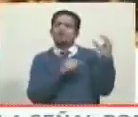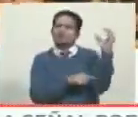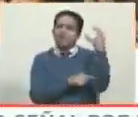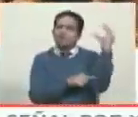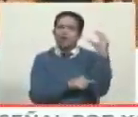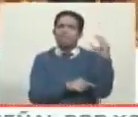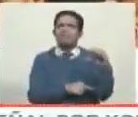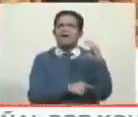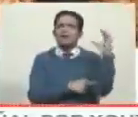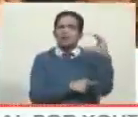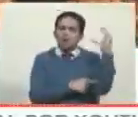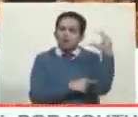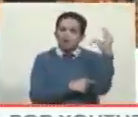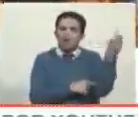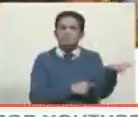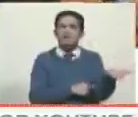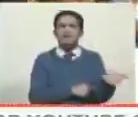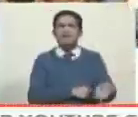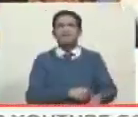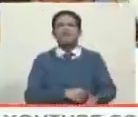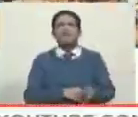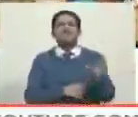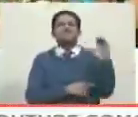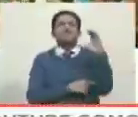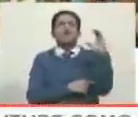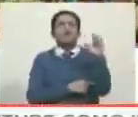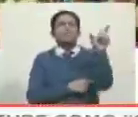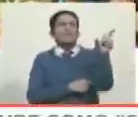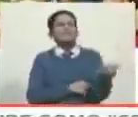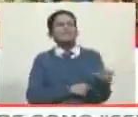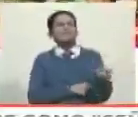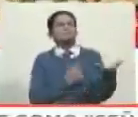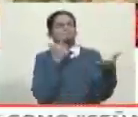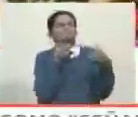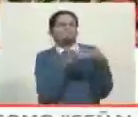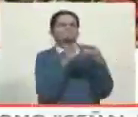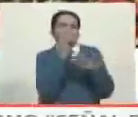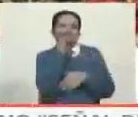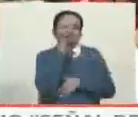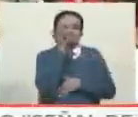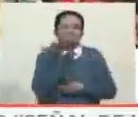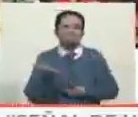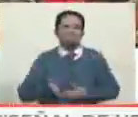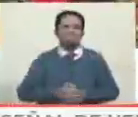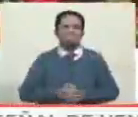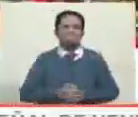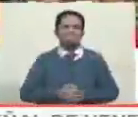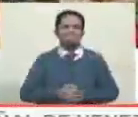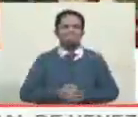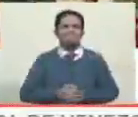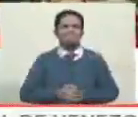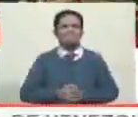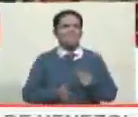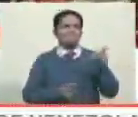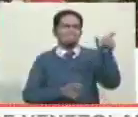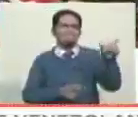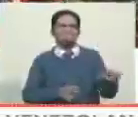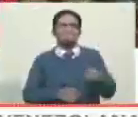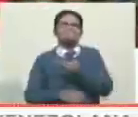la colombia de santander la colonia de álvaro uribe y la colombia de pastrana